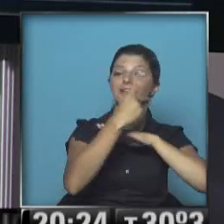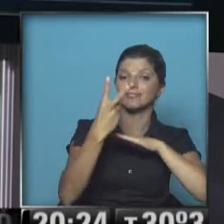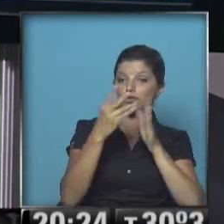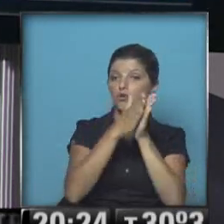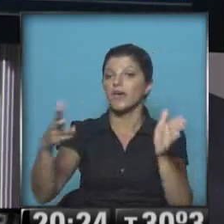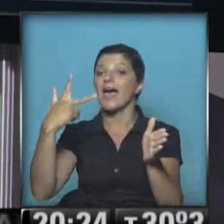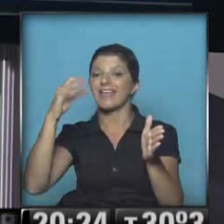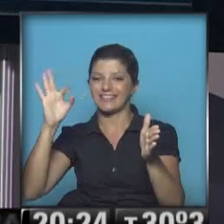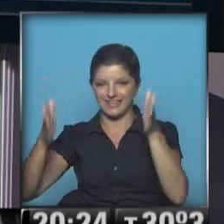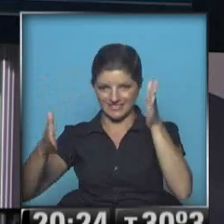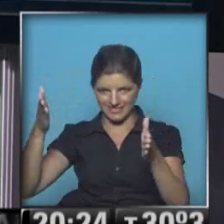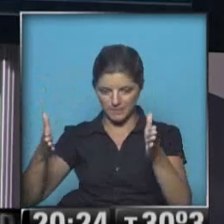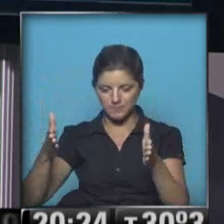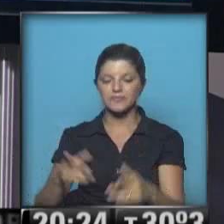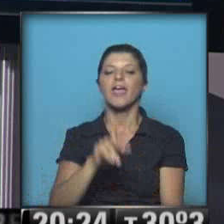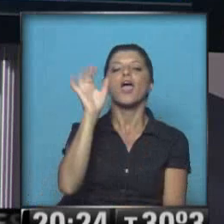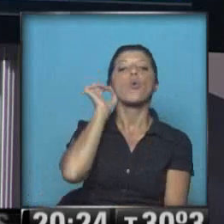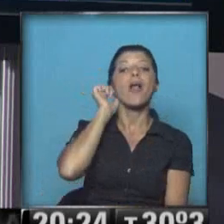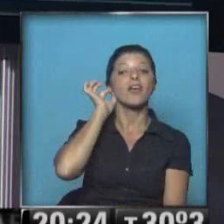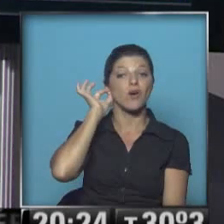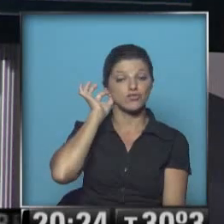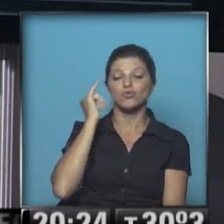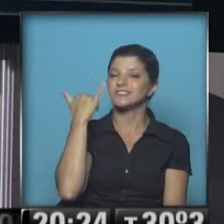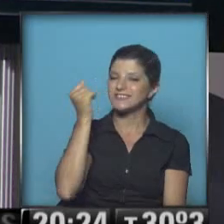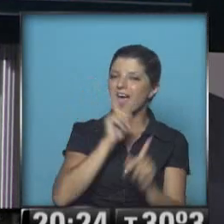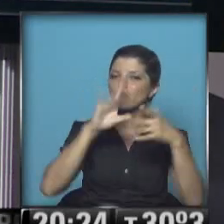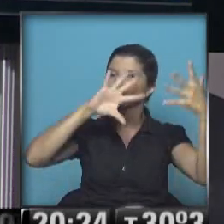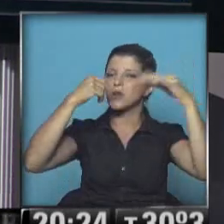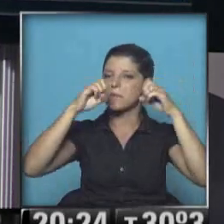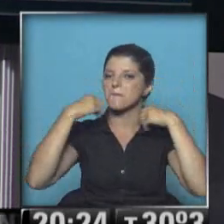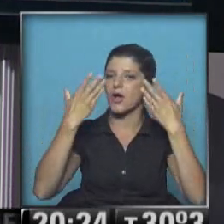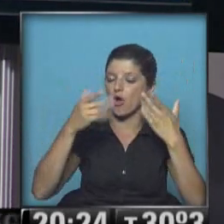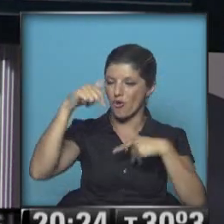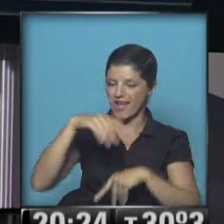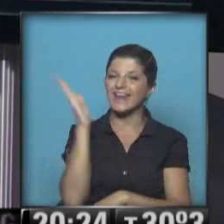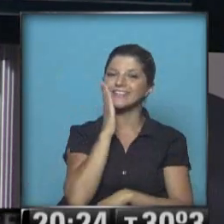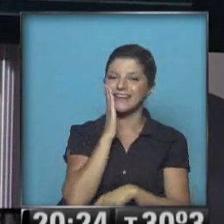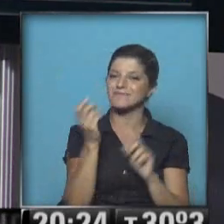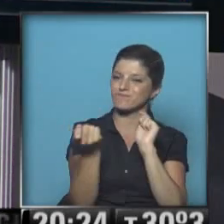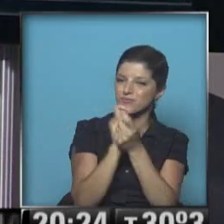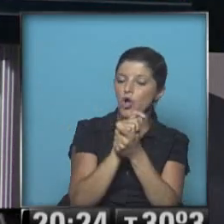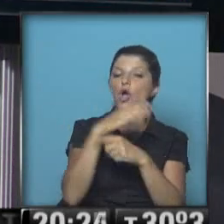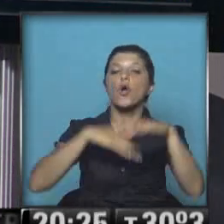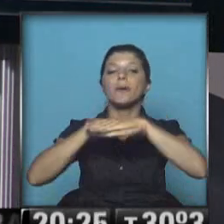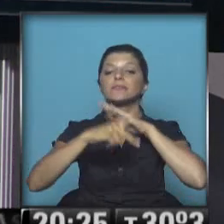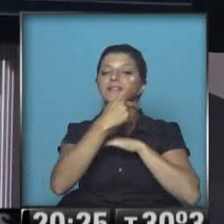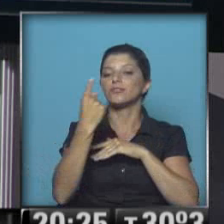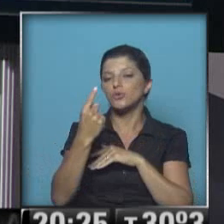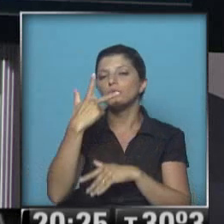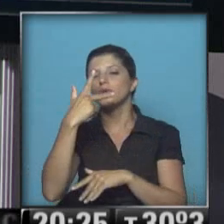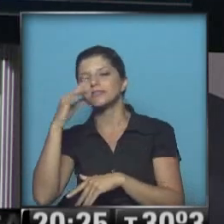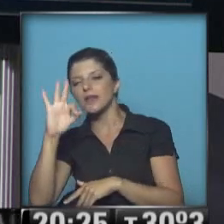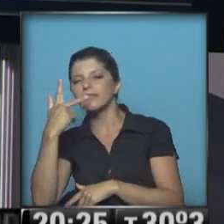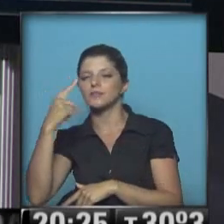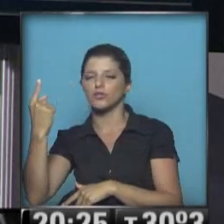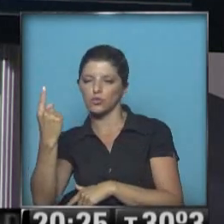a los 30 gr en gualeguaichu ya condiciones meteorológicas inestables a partir de esta tarde con máximas de 31 30 a 31